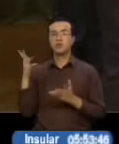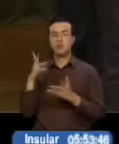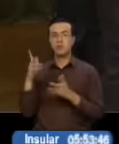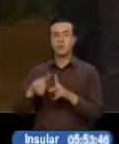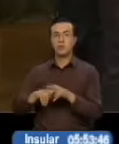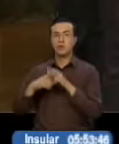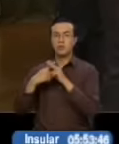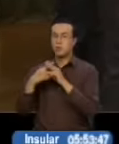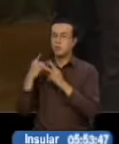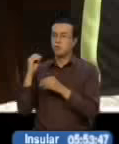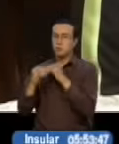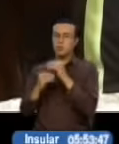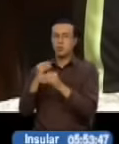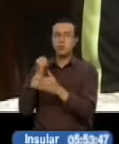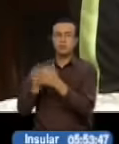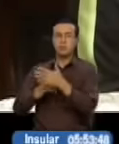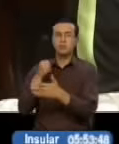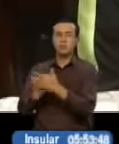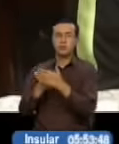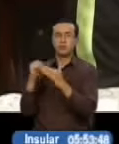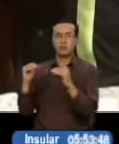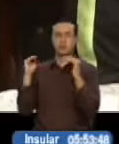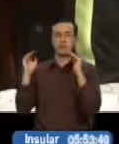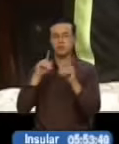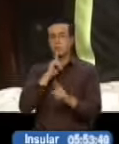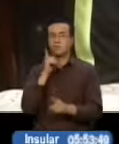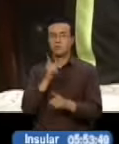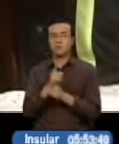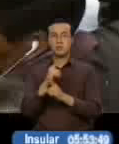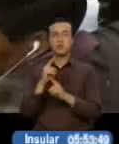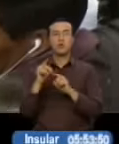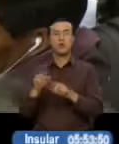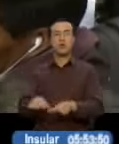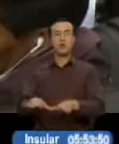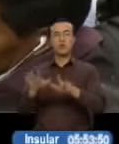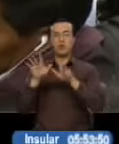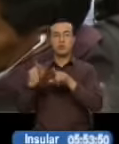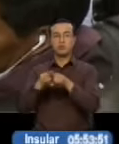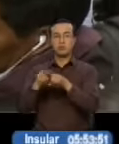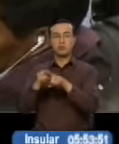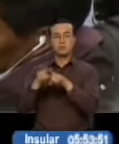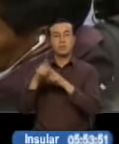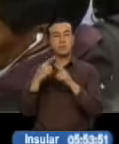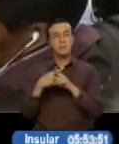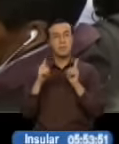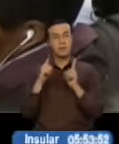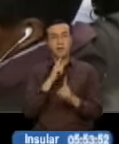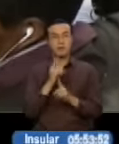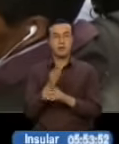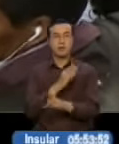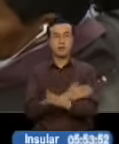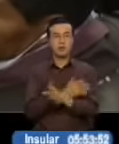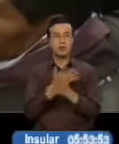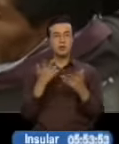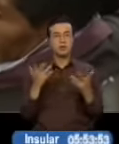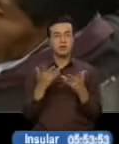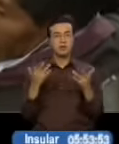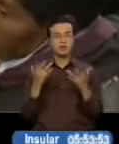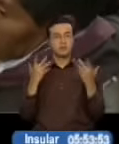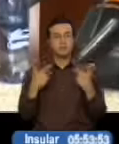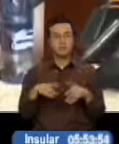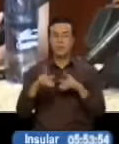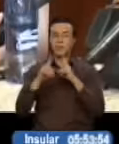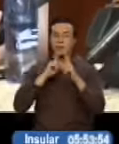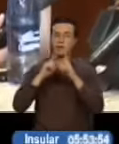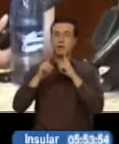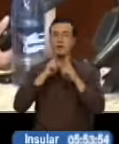el principio para buscar pelear cosas grandes y llegó así a su octava final del torneo continental. Sin embargo, y previo a lo que significó también el